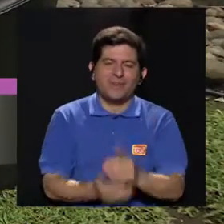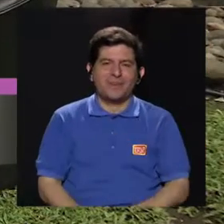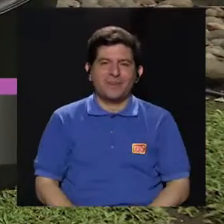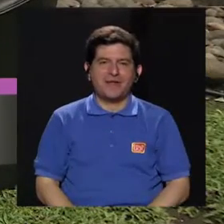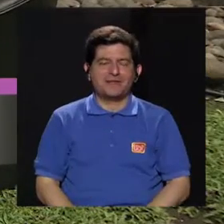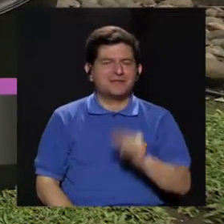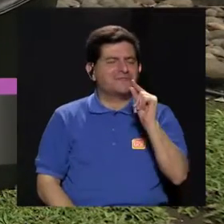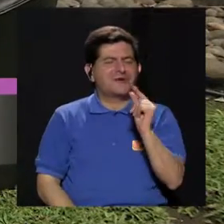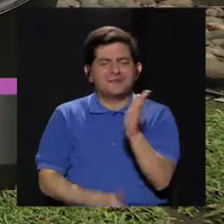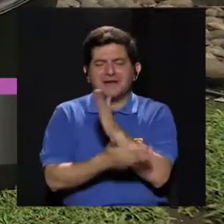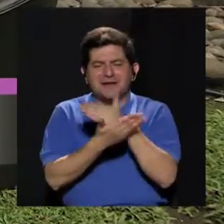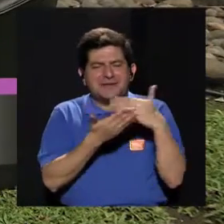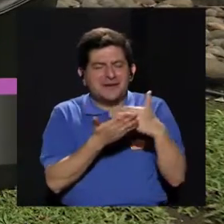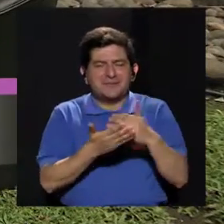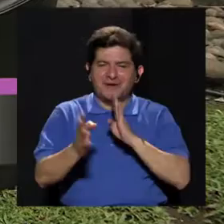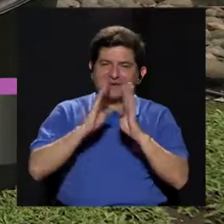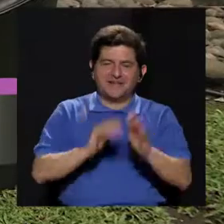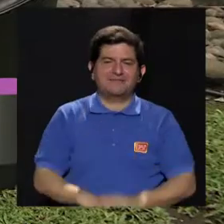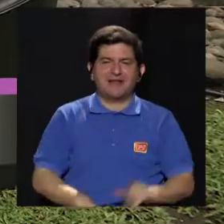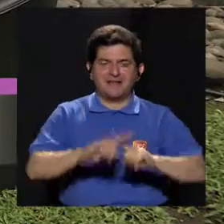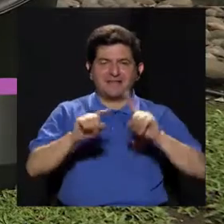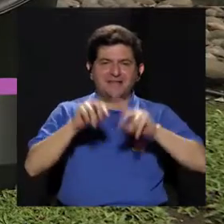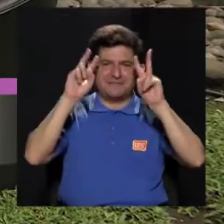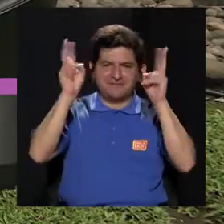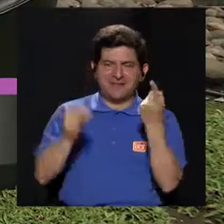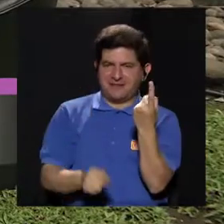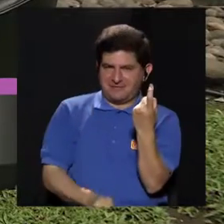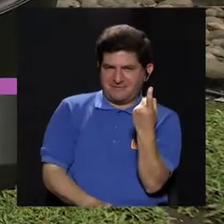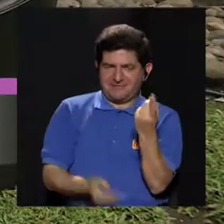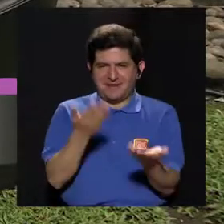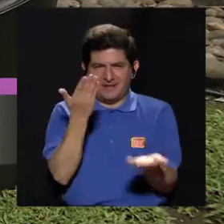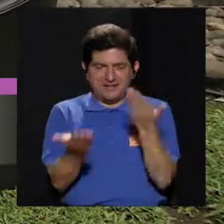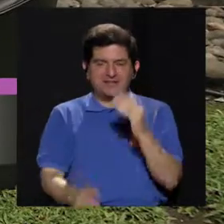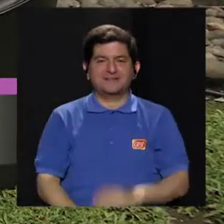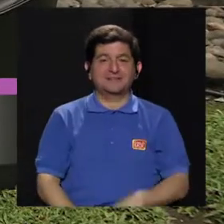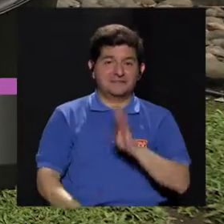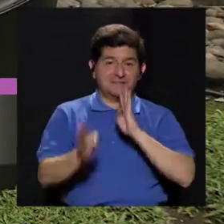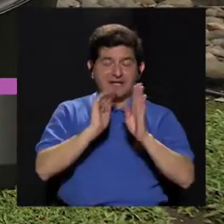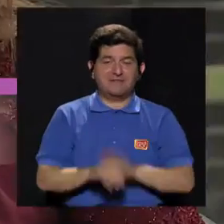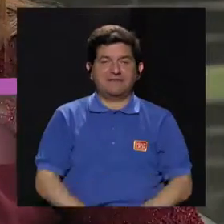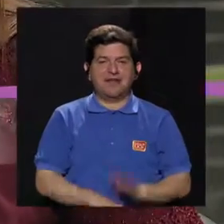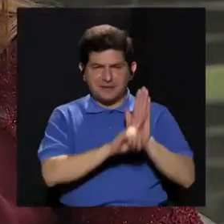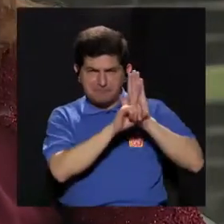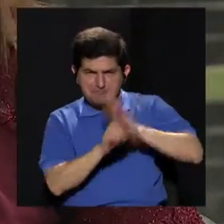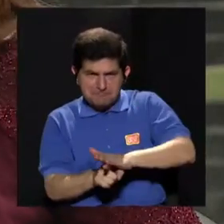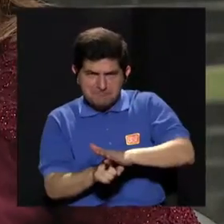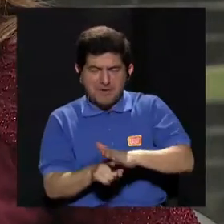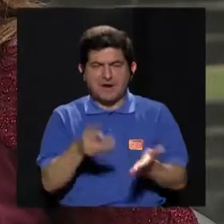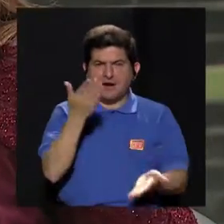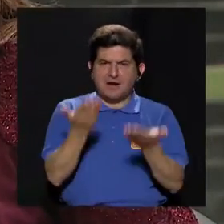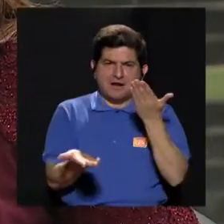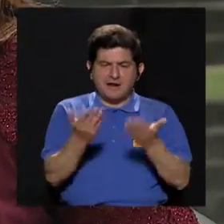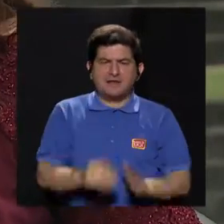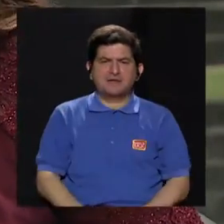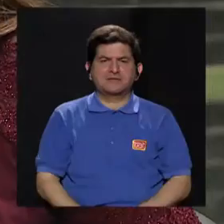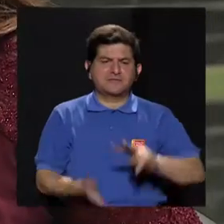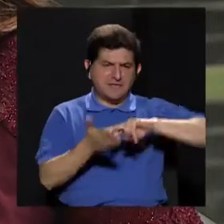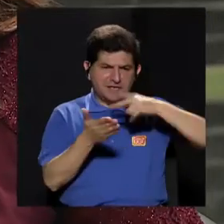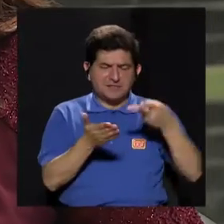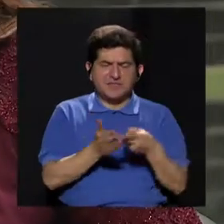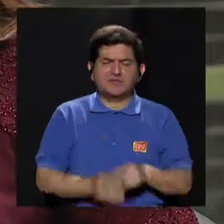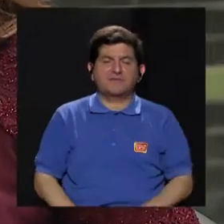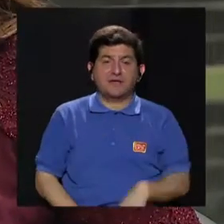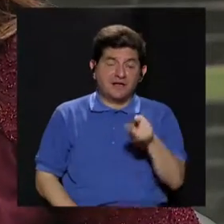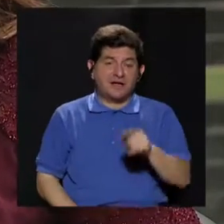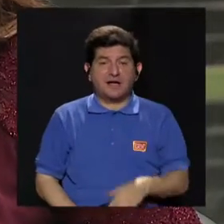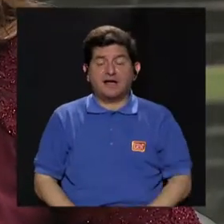gentileza. Apenas pudimos dar una pincelada, se nos quedaron varios temas por allí. Por ejemplo, hablábamos del bullying, de que esto podría provocar